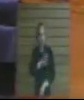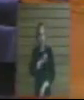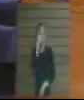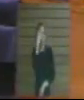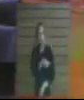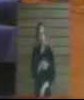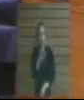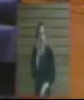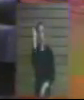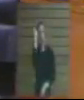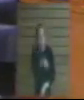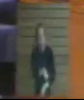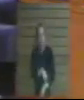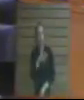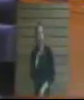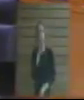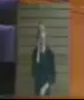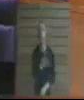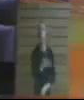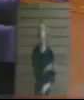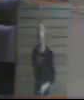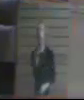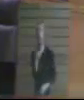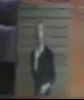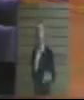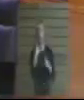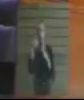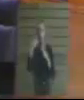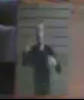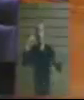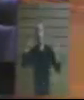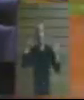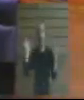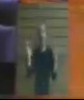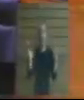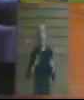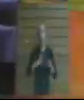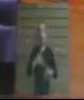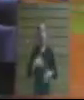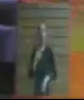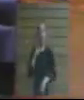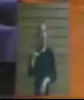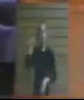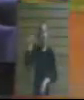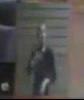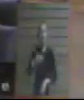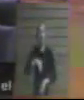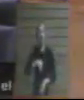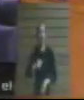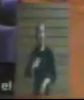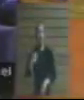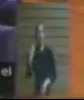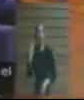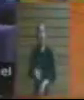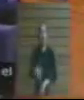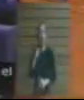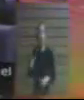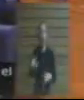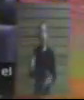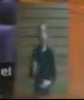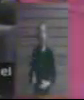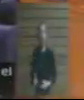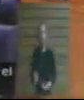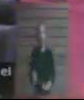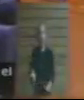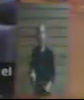ellos, ¿para qué les prometen el oro y el moro? ¿Para terminar diciendo que el Estado es el malo y el que no nos deja? No. Si llegamos a esa situación,